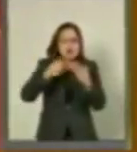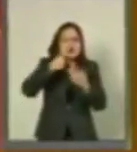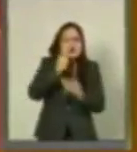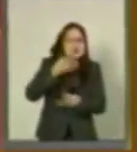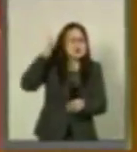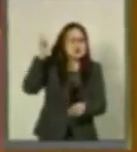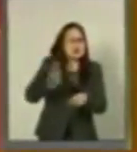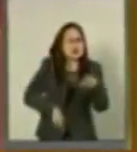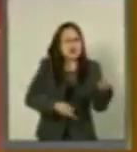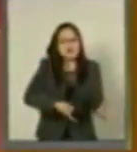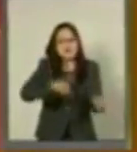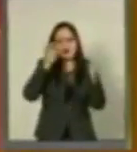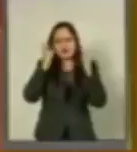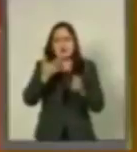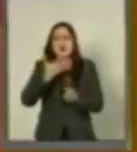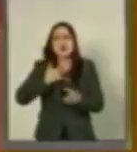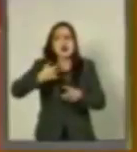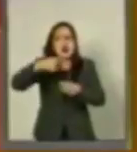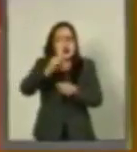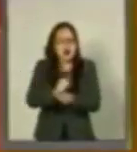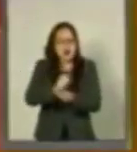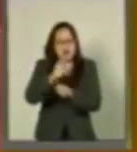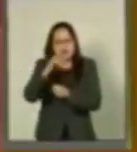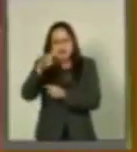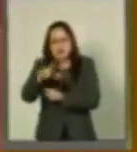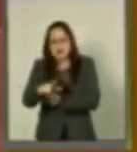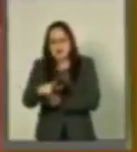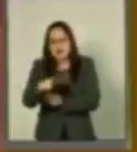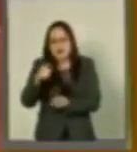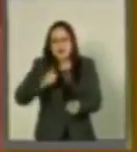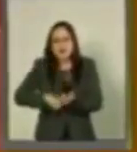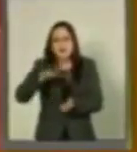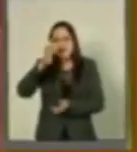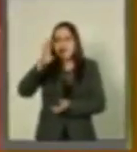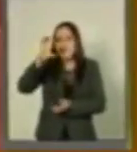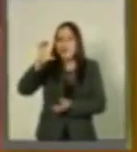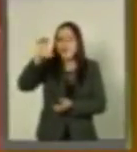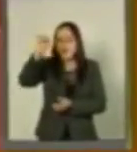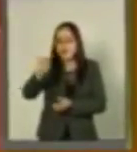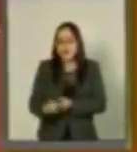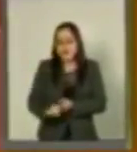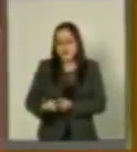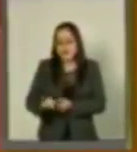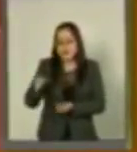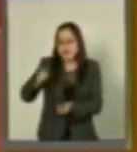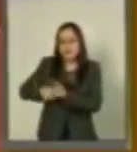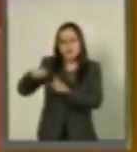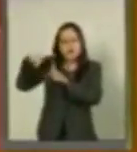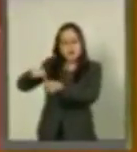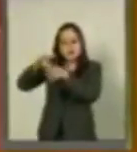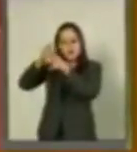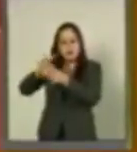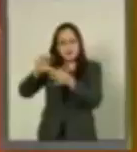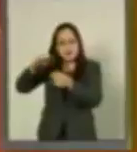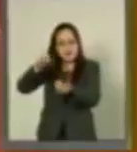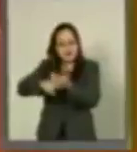venta ilegal de gasolinas y diésel. En Baja California Sur se ha señalado aquí